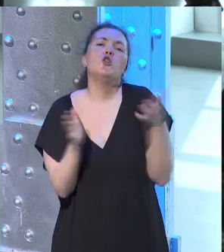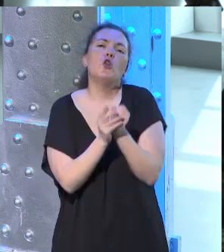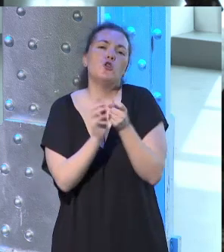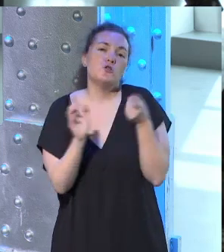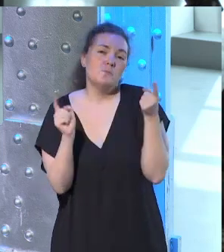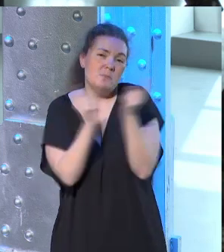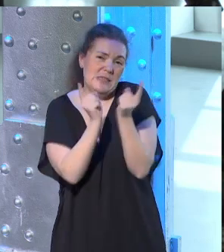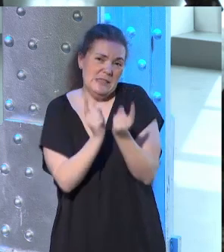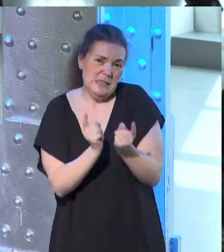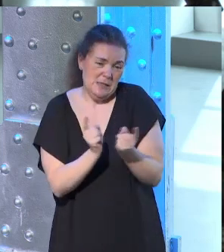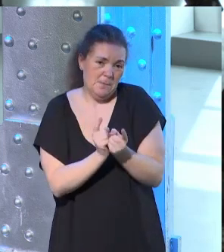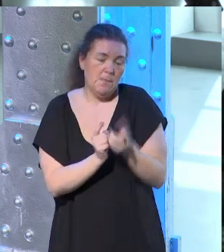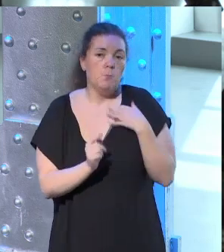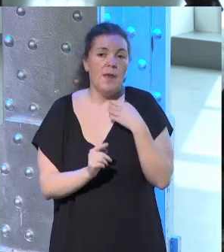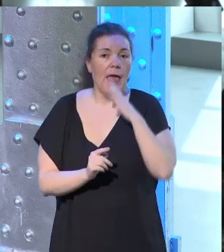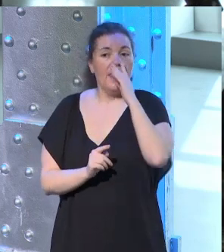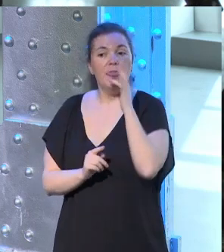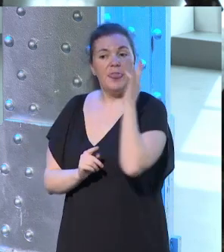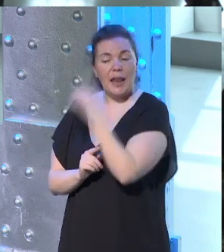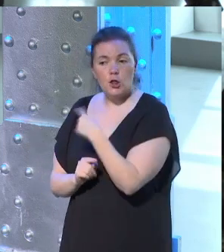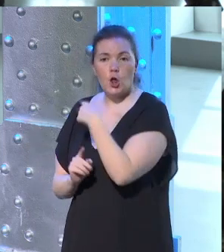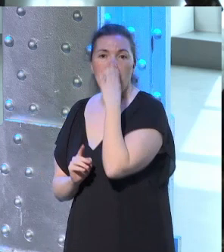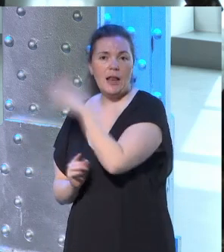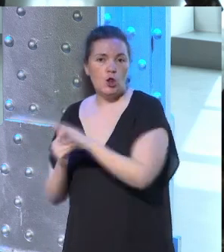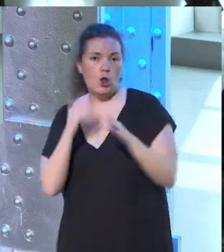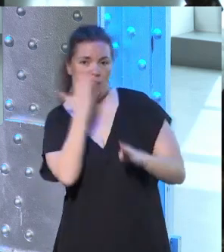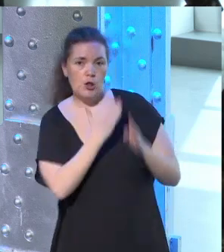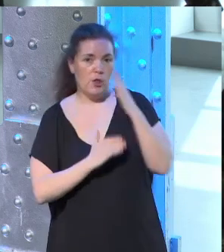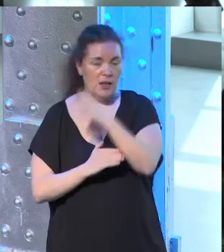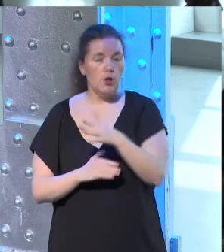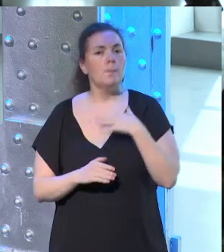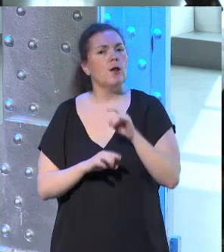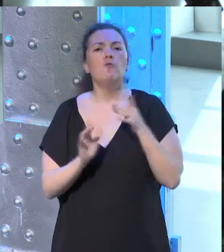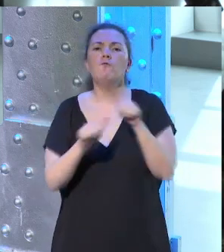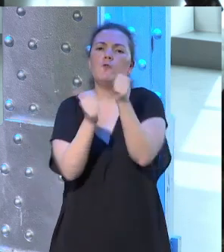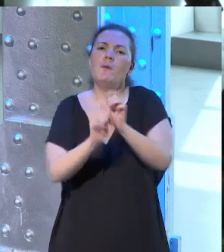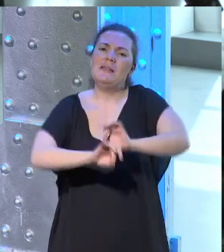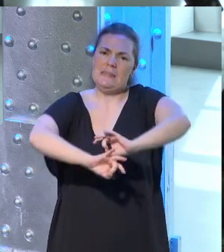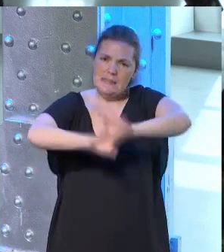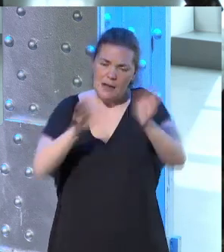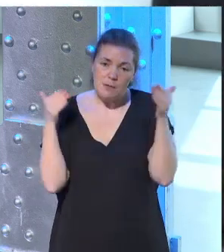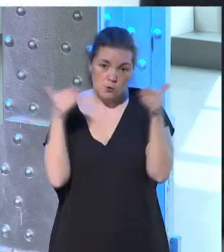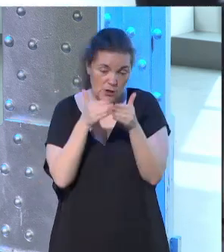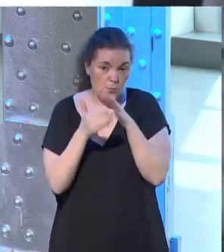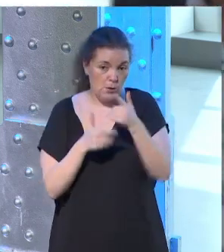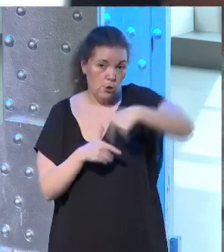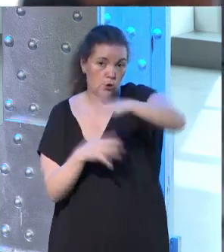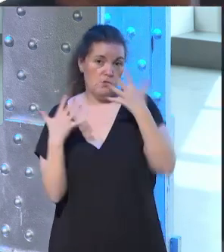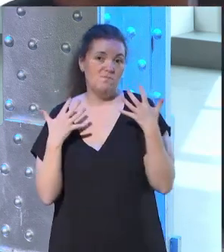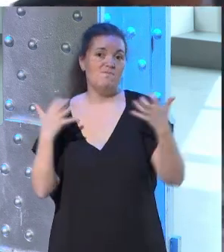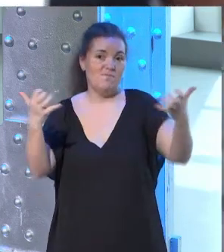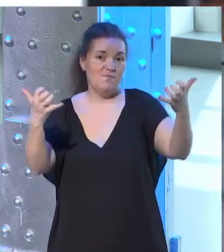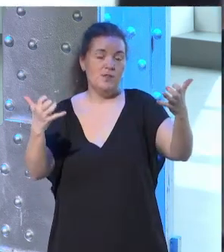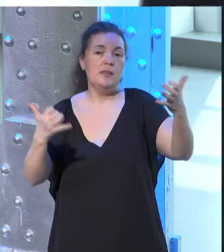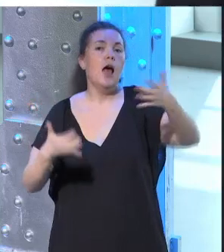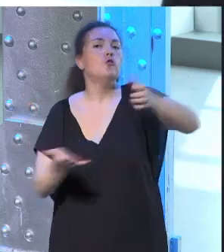quieren, con interpelaciones directas y de una forma mucho más clara y concreta, porque creo que todos los que estamos aquí estamos